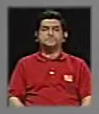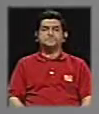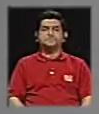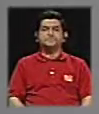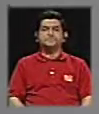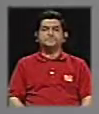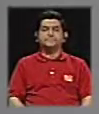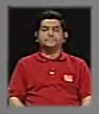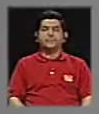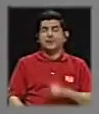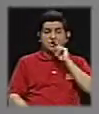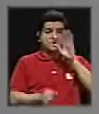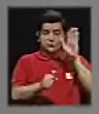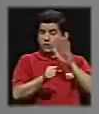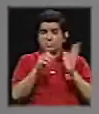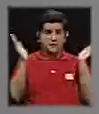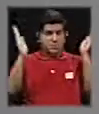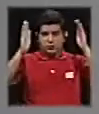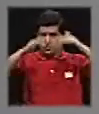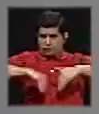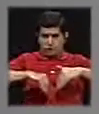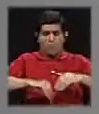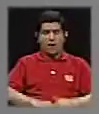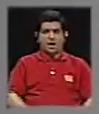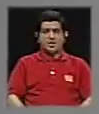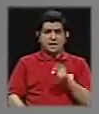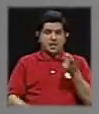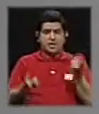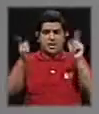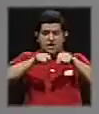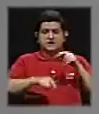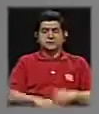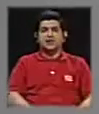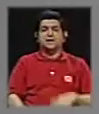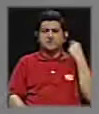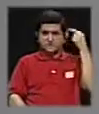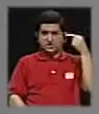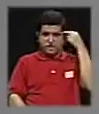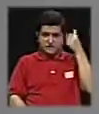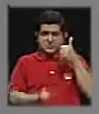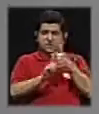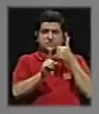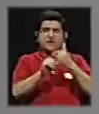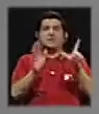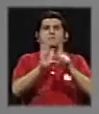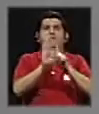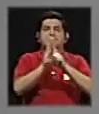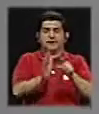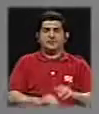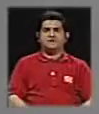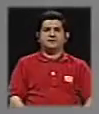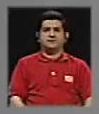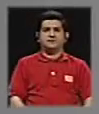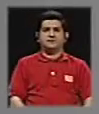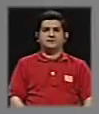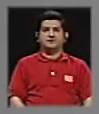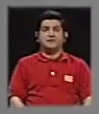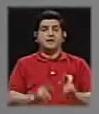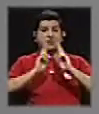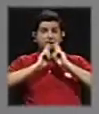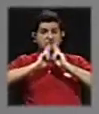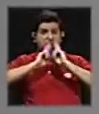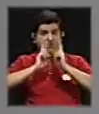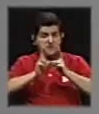Si no hay un cumplimiento por parte del Estado de la misma ley, la